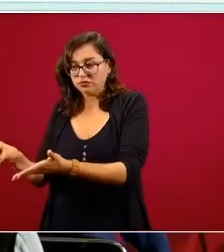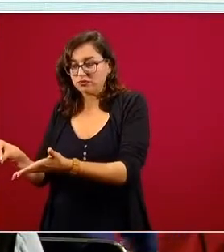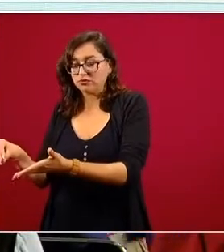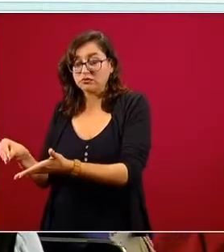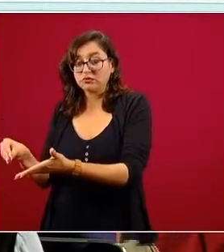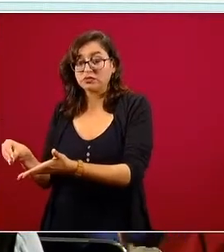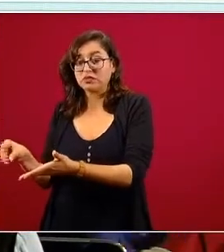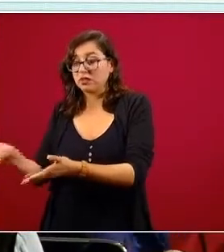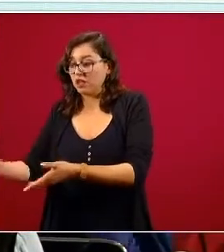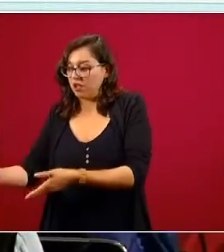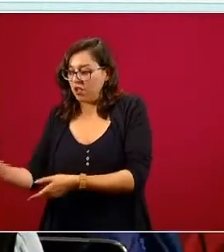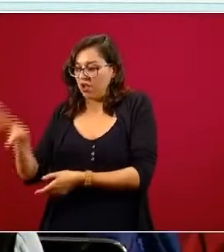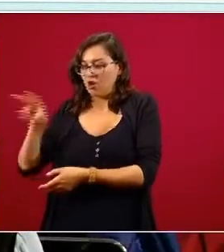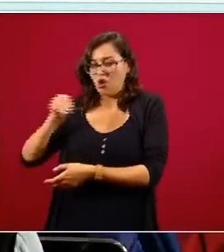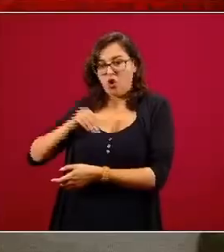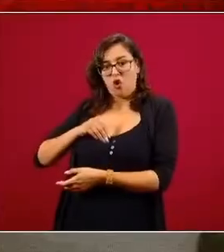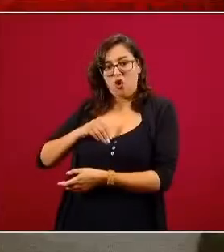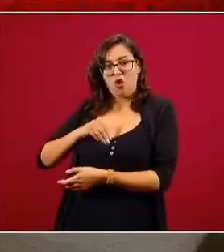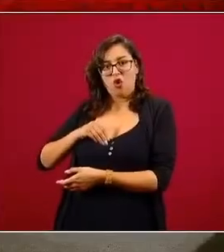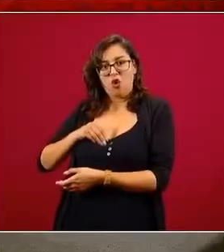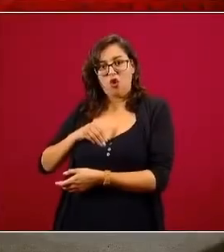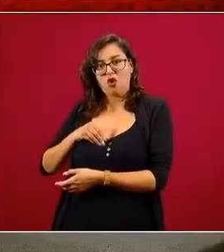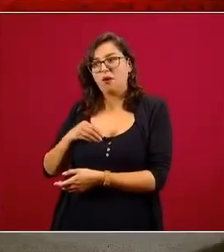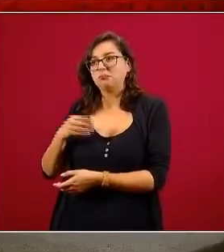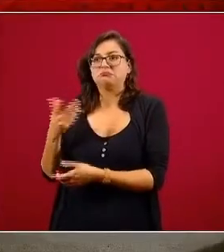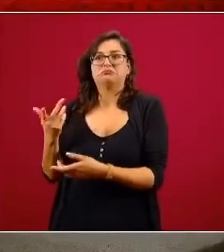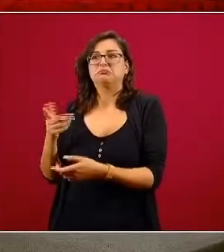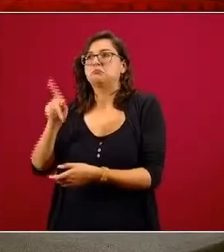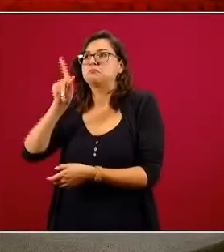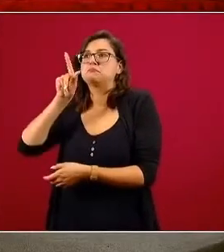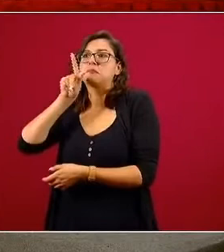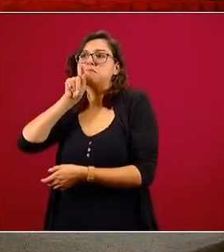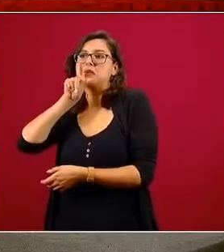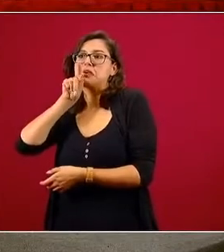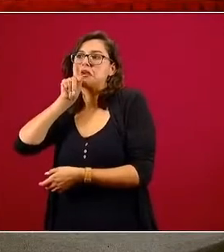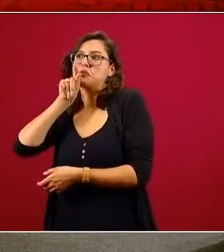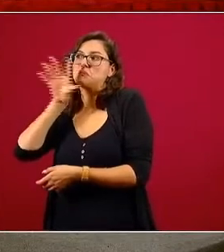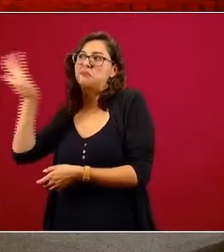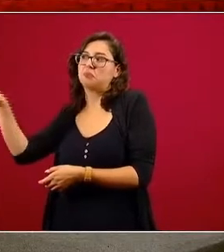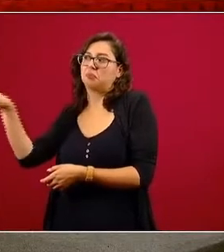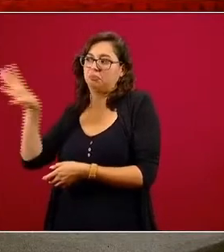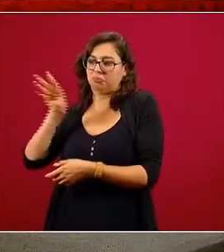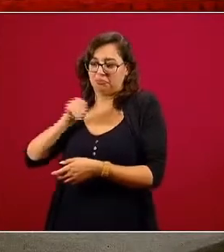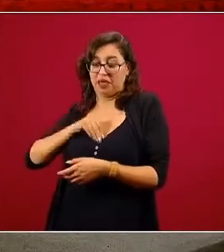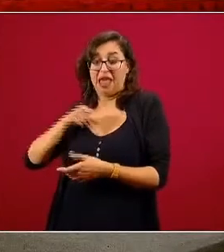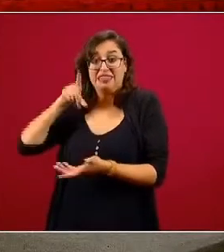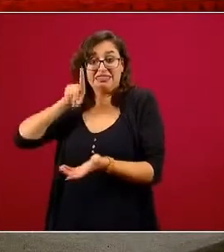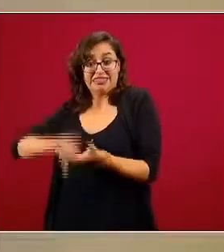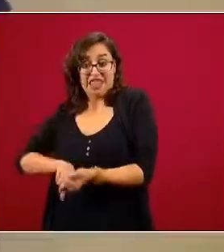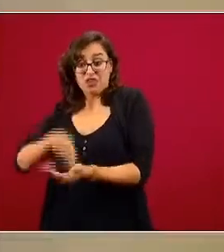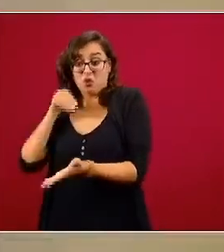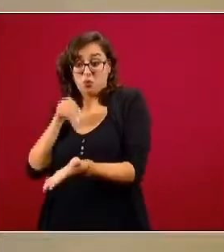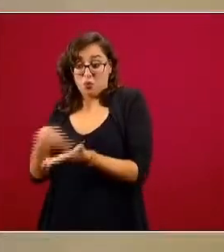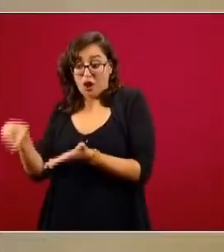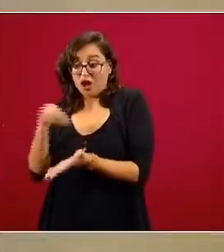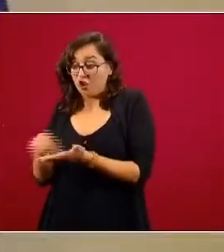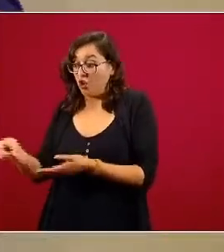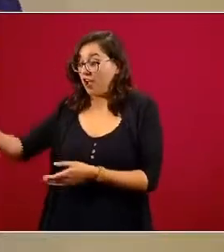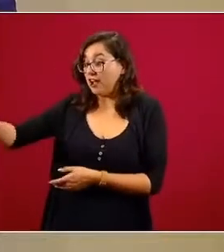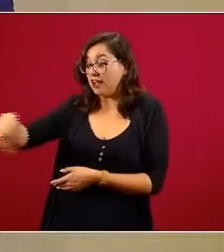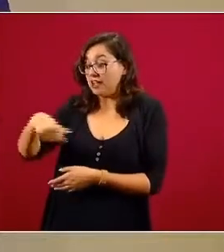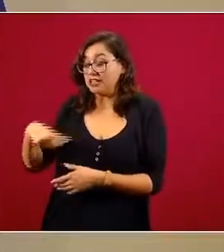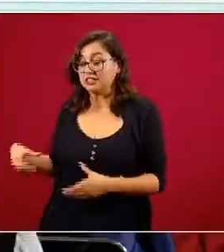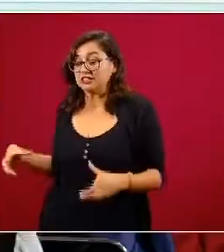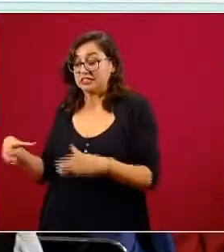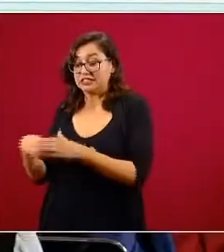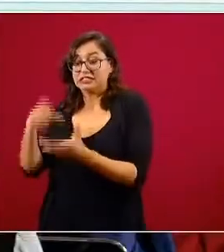piara se infecta por un virus aviar. Y en el interior del cuerpo de ese puerco o de ese grupo de puercos en esa